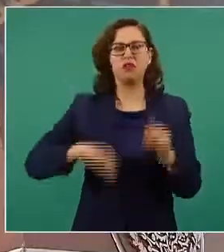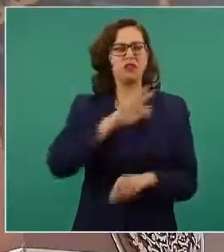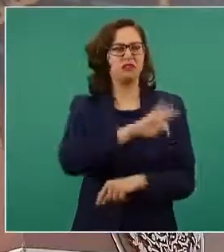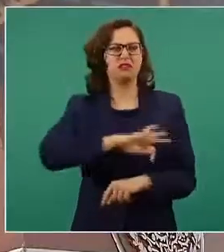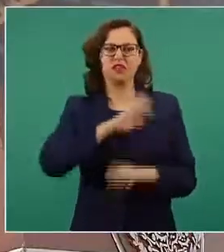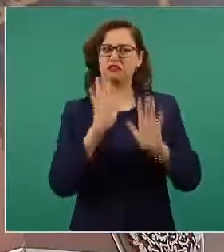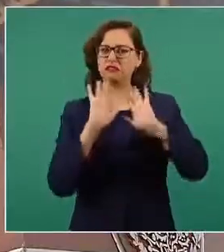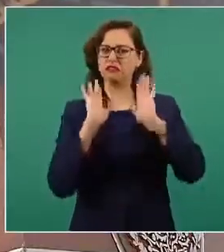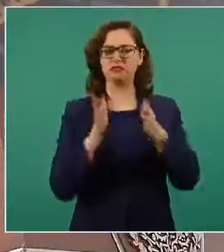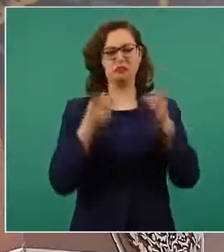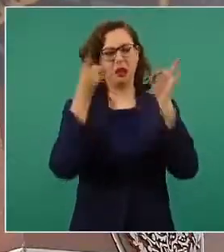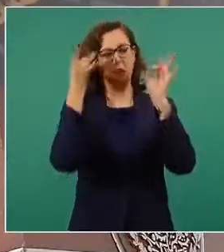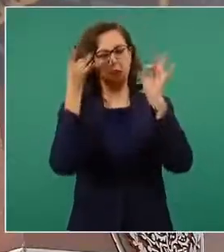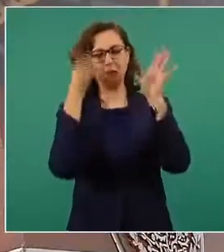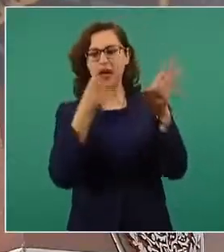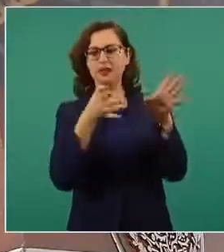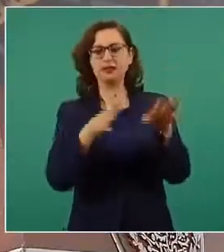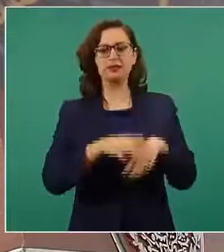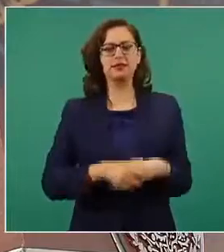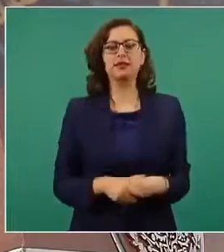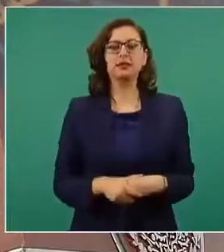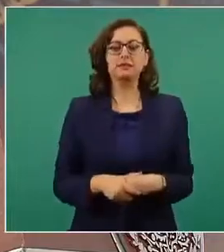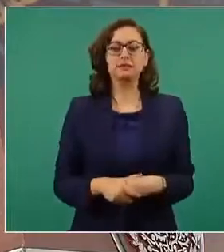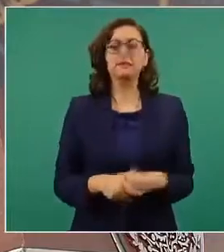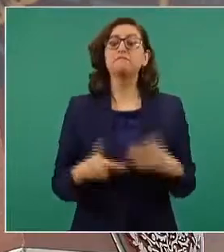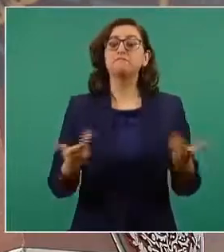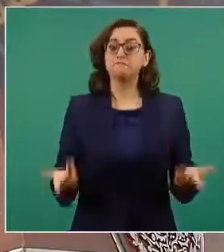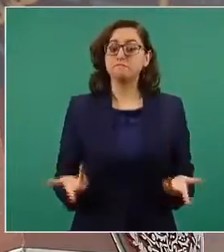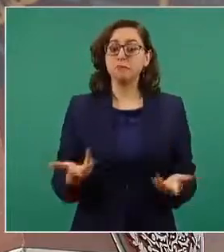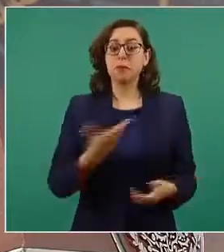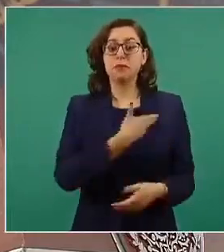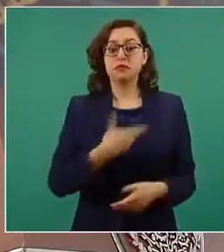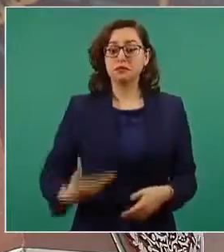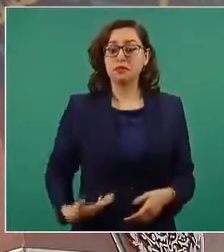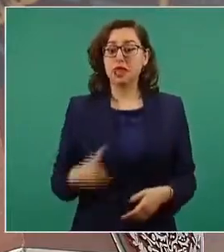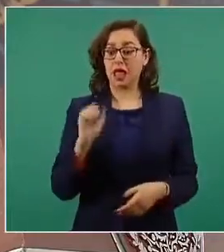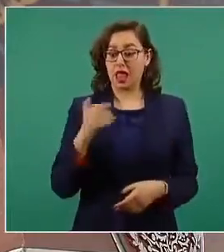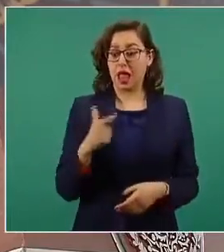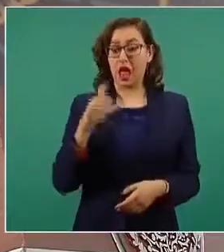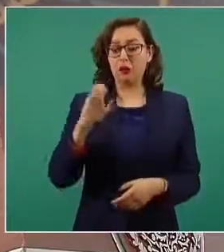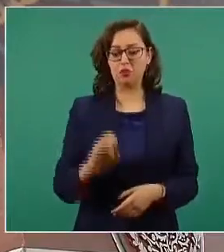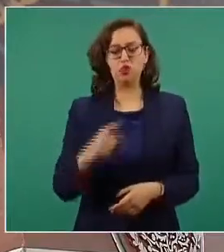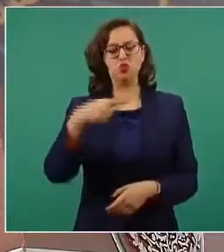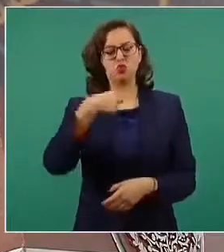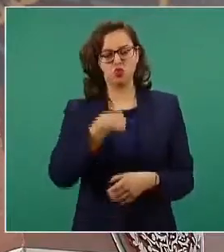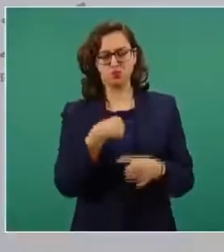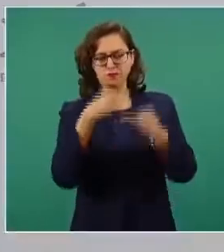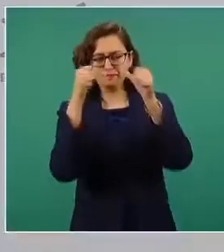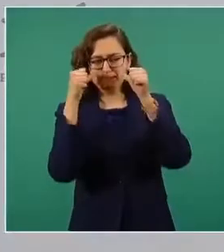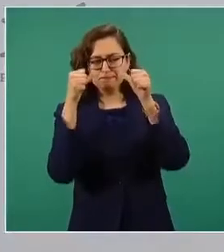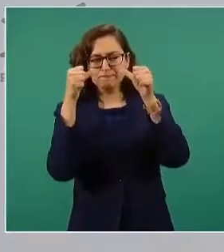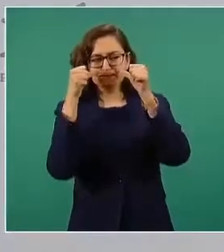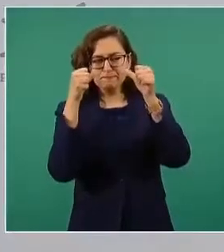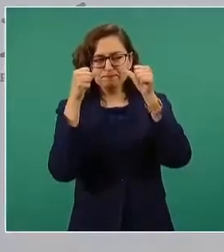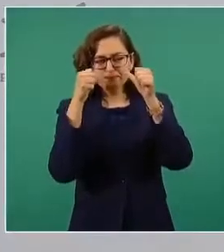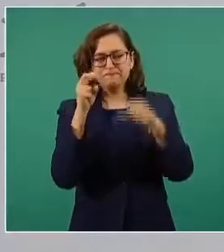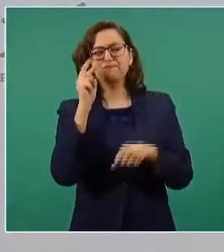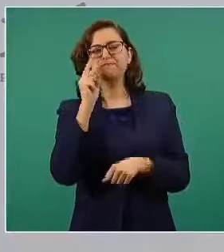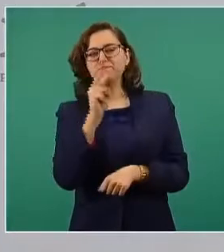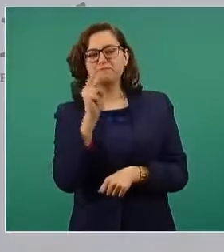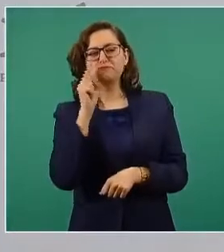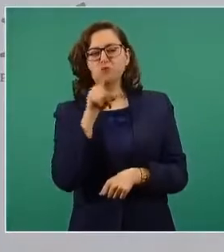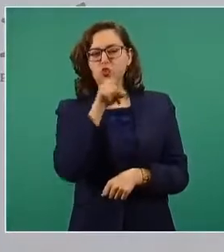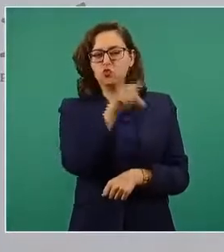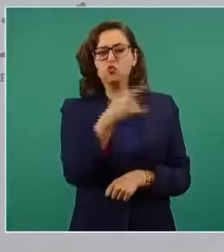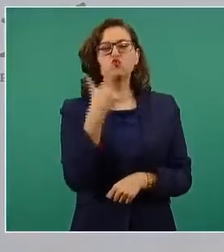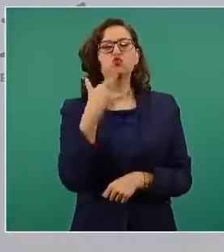Señor presidente Andrés Manuel, yo acompaño con gran atención y solidaridad su lucha contra la desigualdad